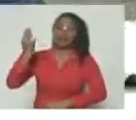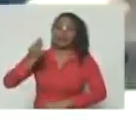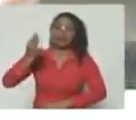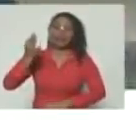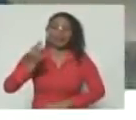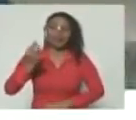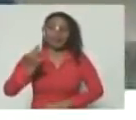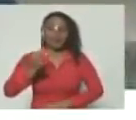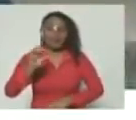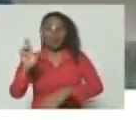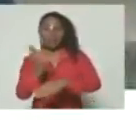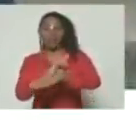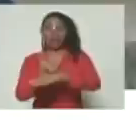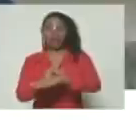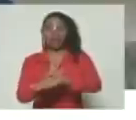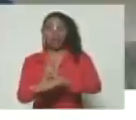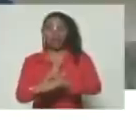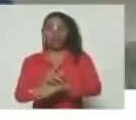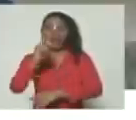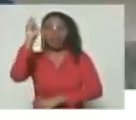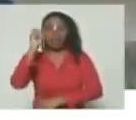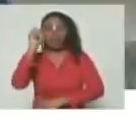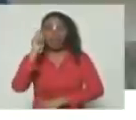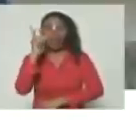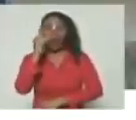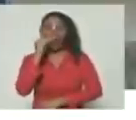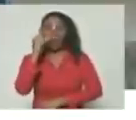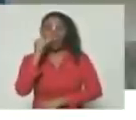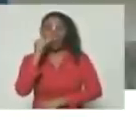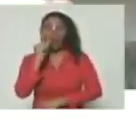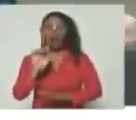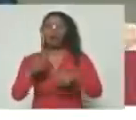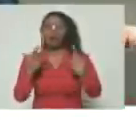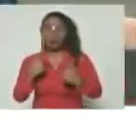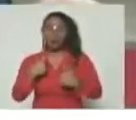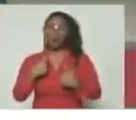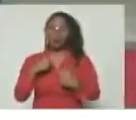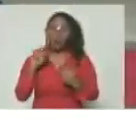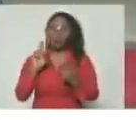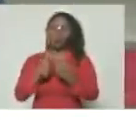la velocidad con que habla el diputado Francisco Torrealba, al cual conozco muy bien.